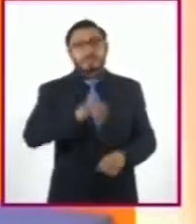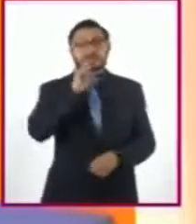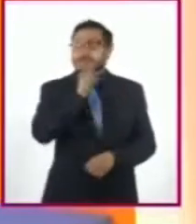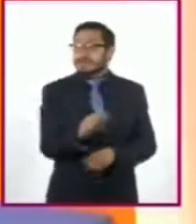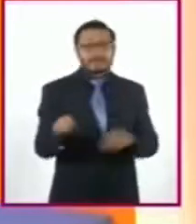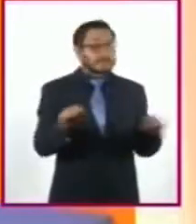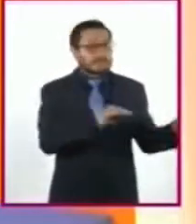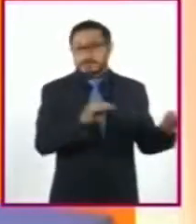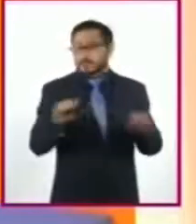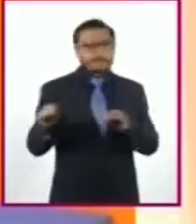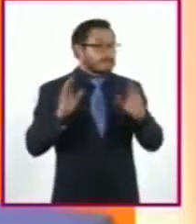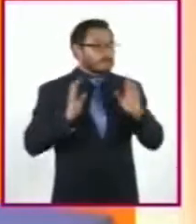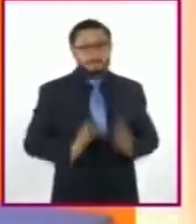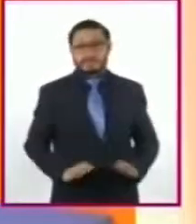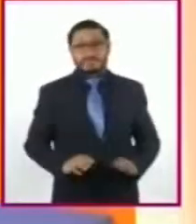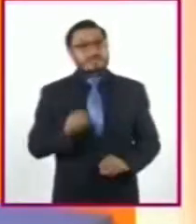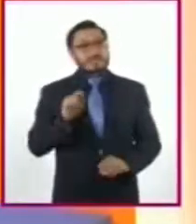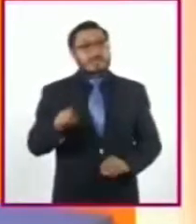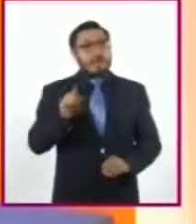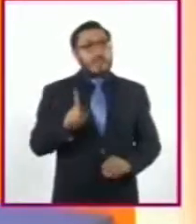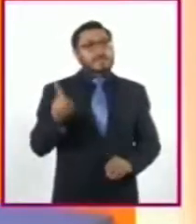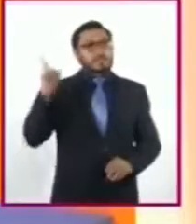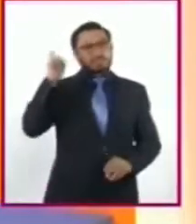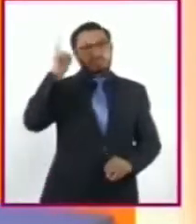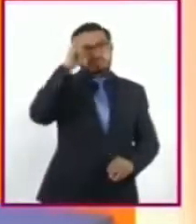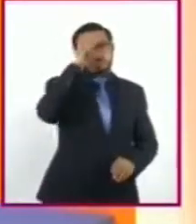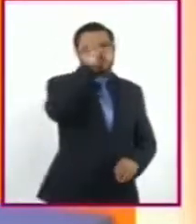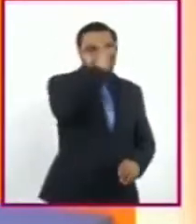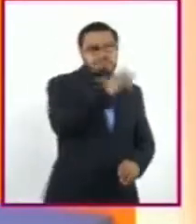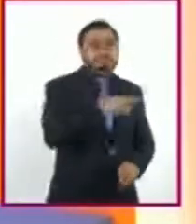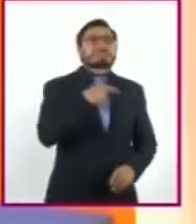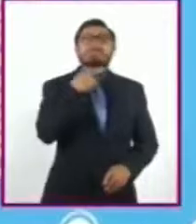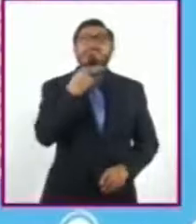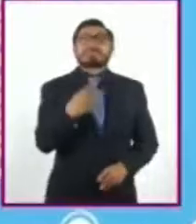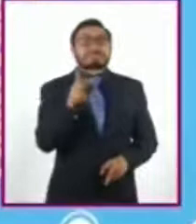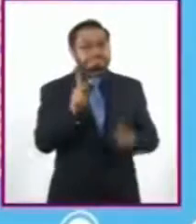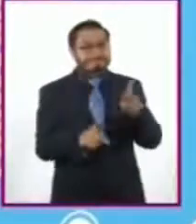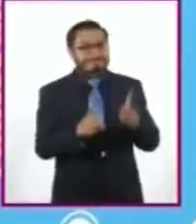cuerpo, siéndole difícil incluso hablar.